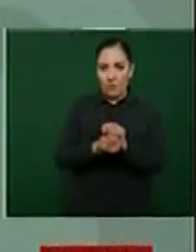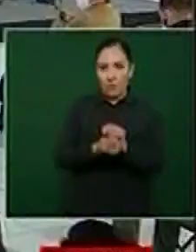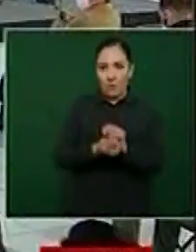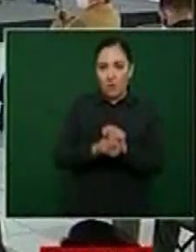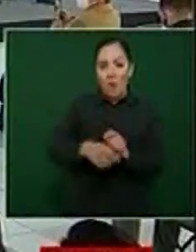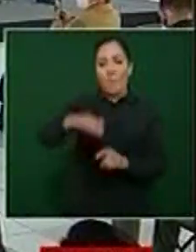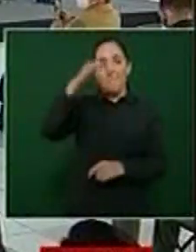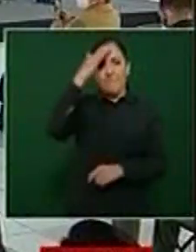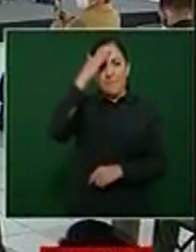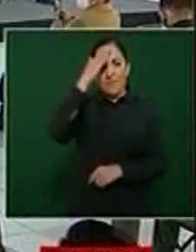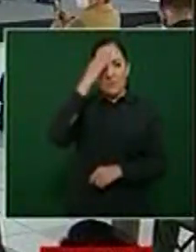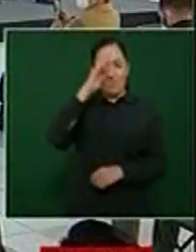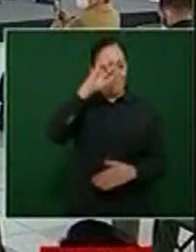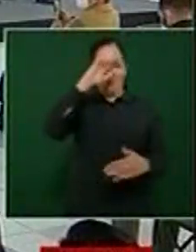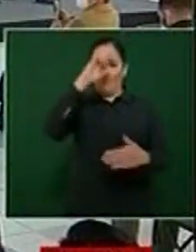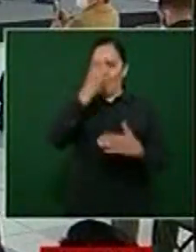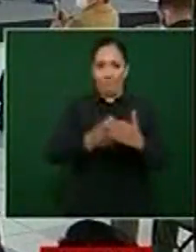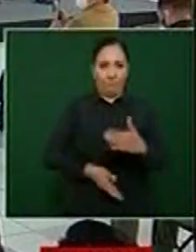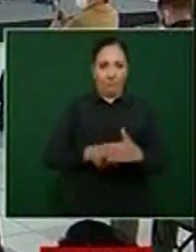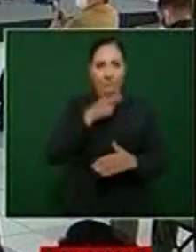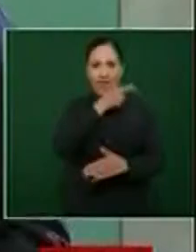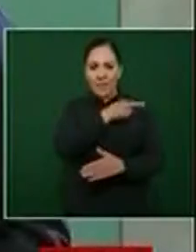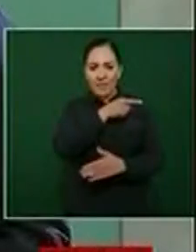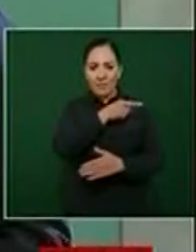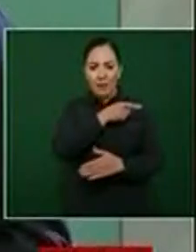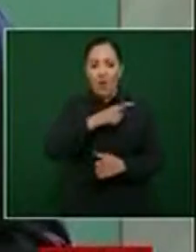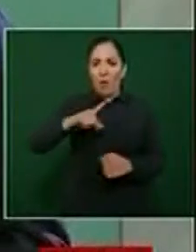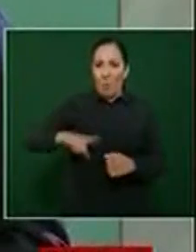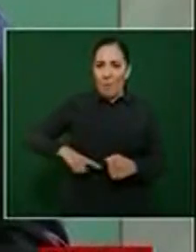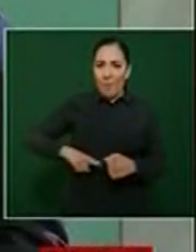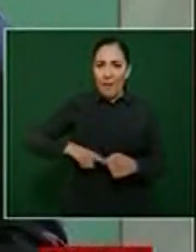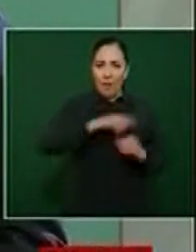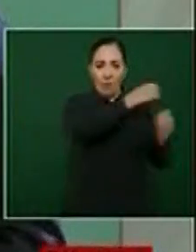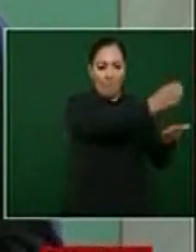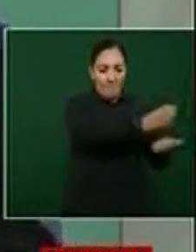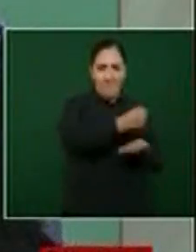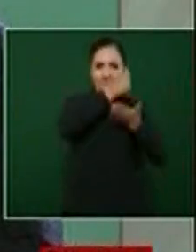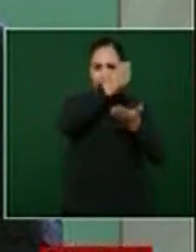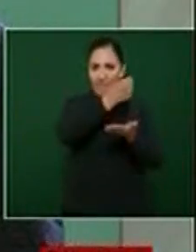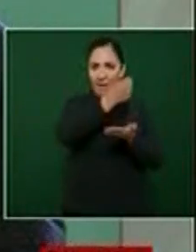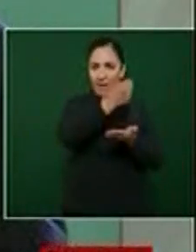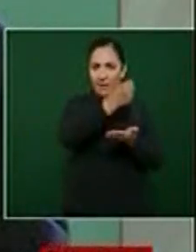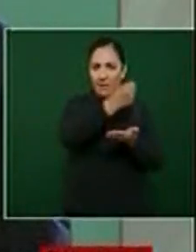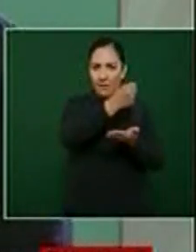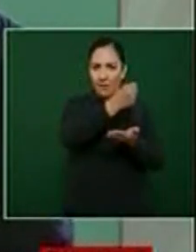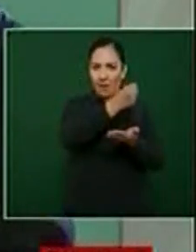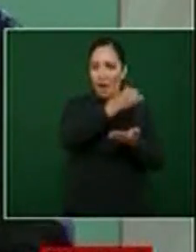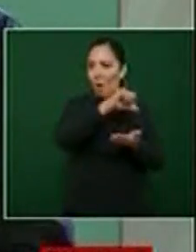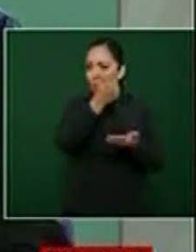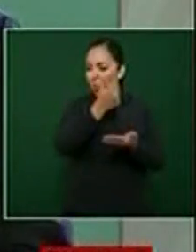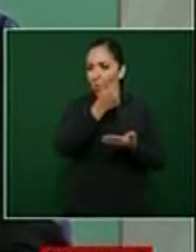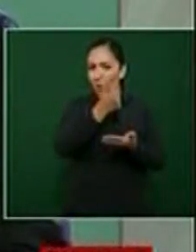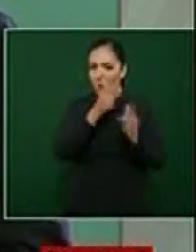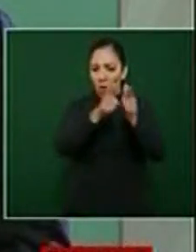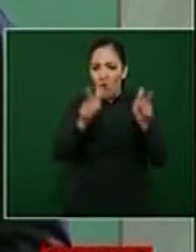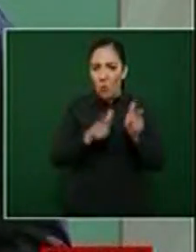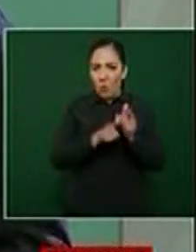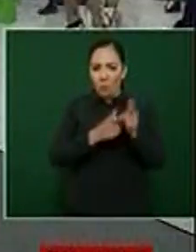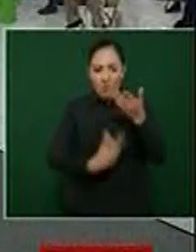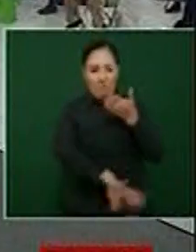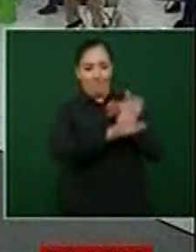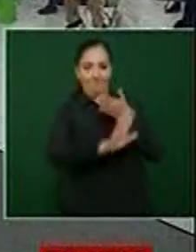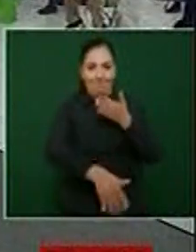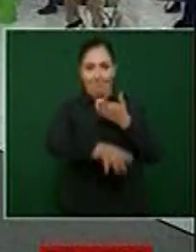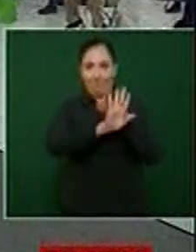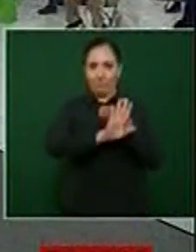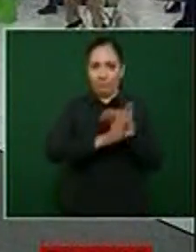una vez que son asesinados sus esposos, sus hijos, sus parejas. Esto es lo que realmente debería preocupar.